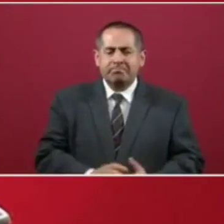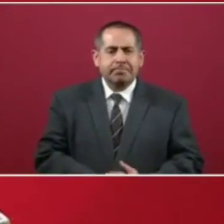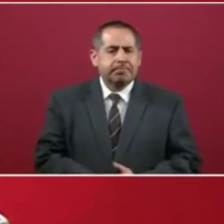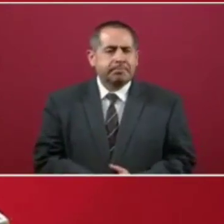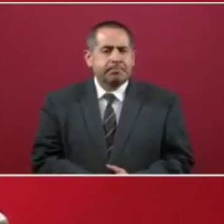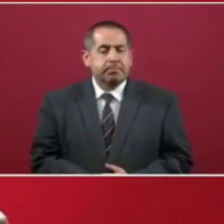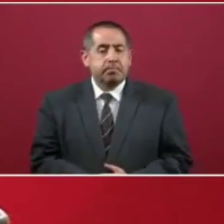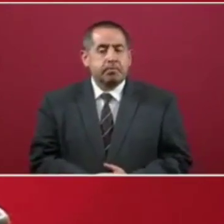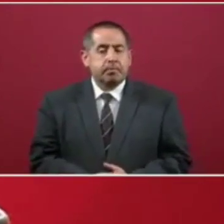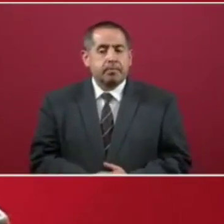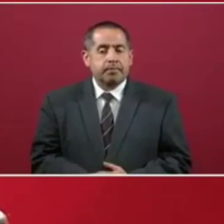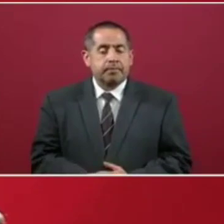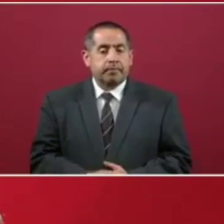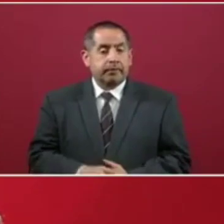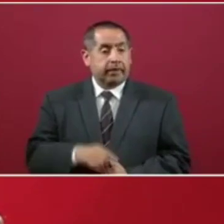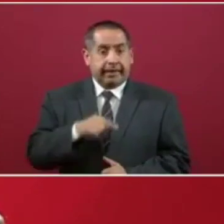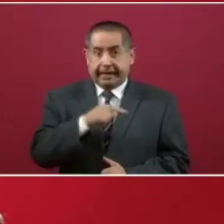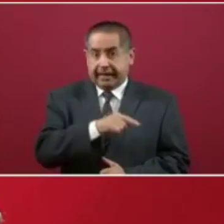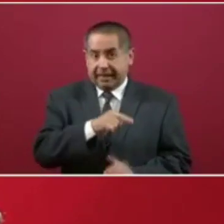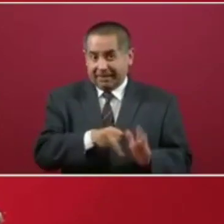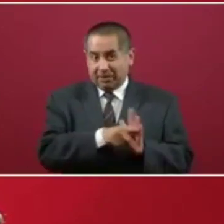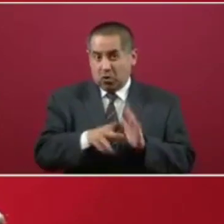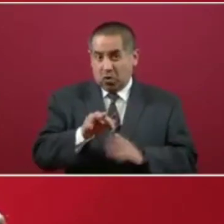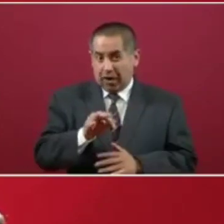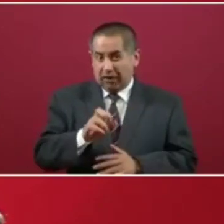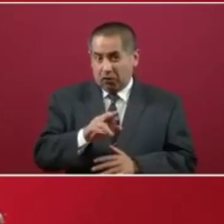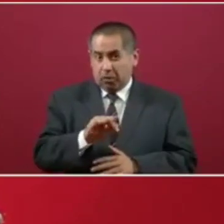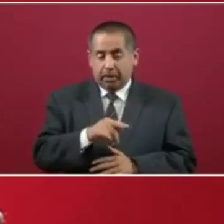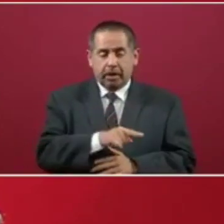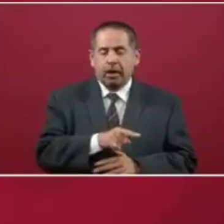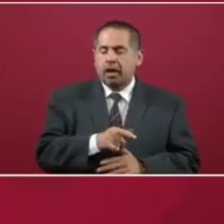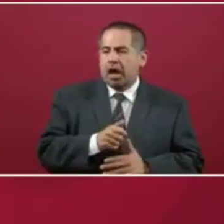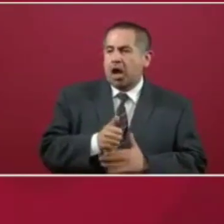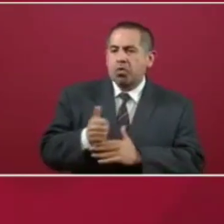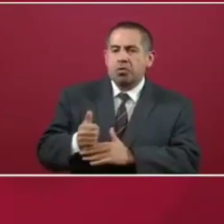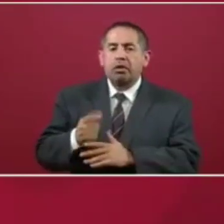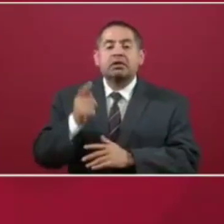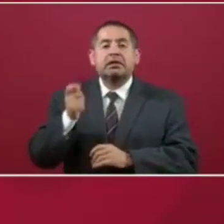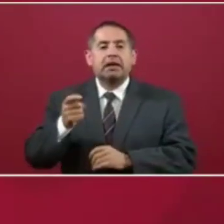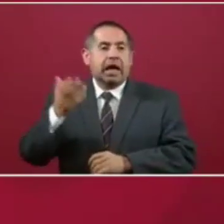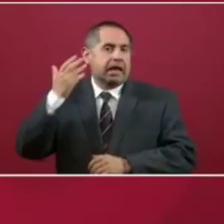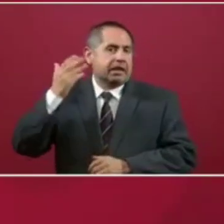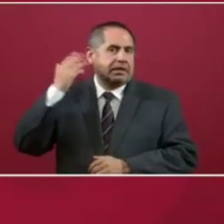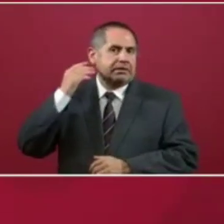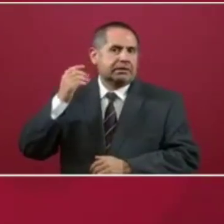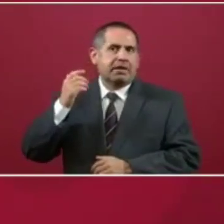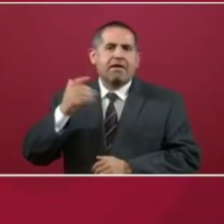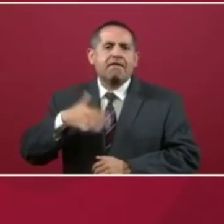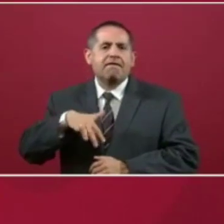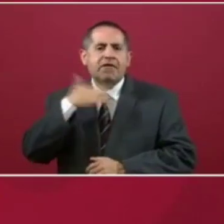que ayudó en el fraude electoral.